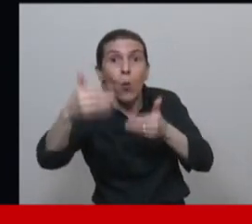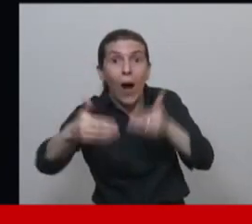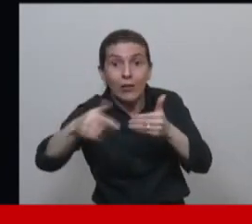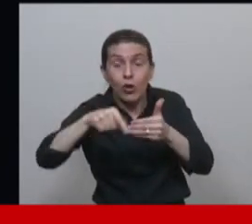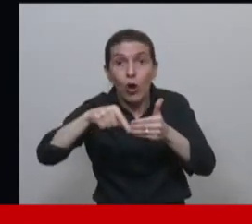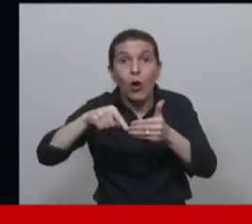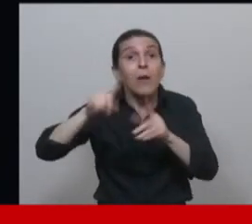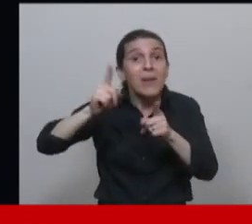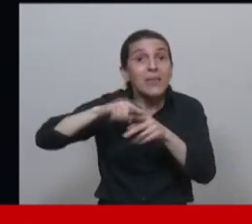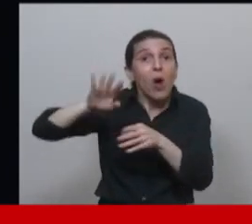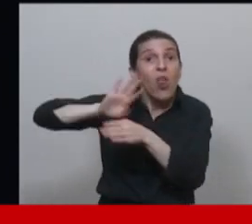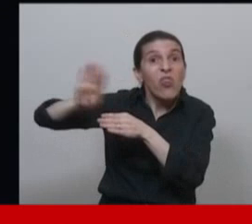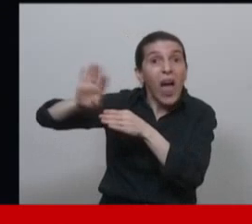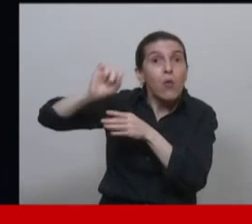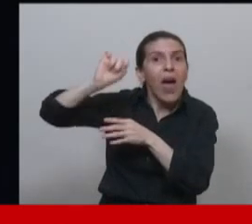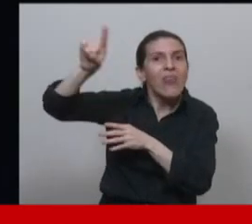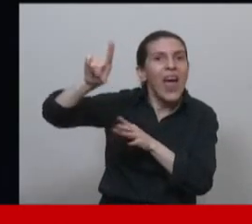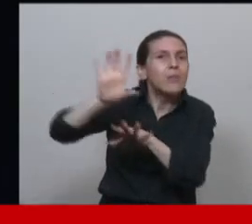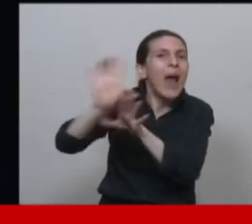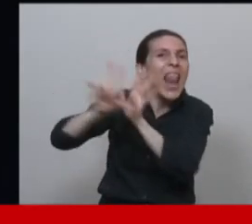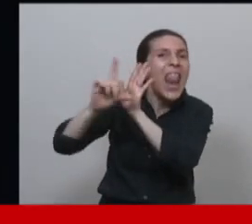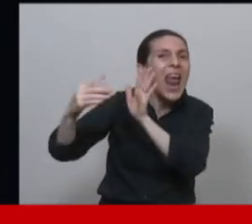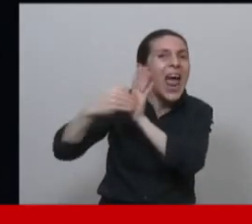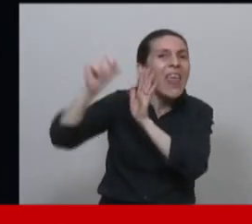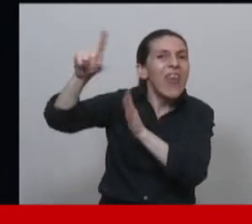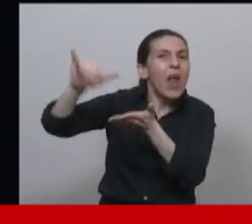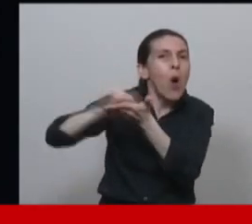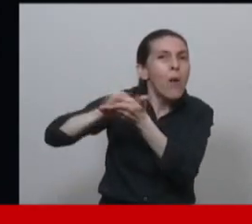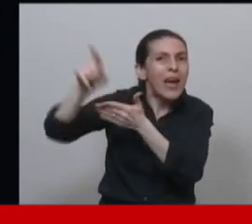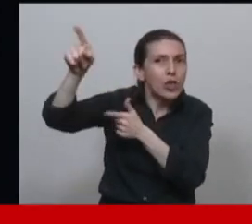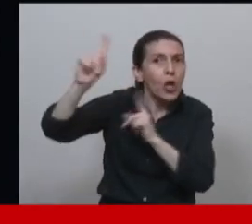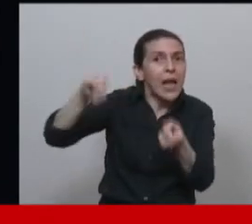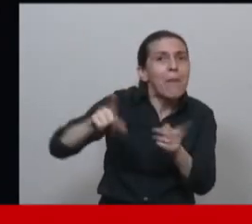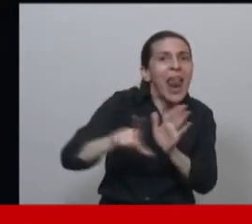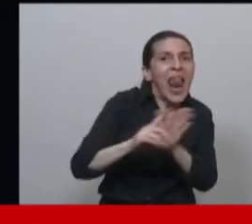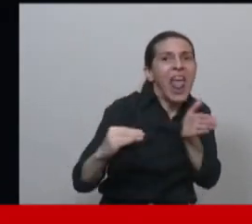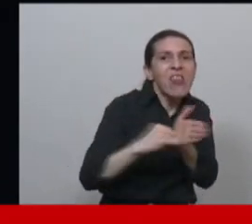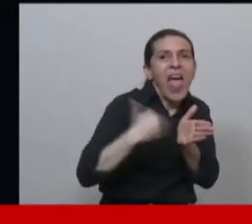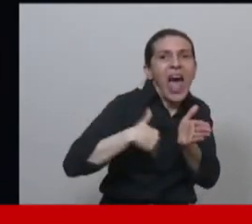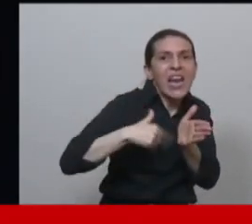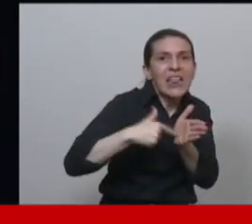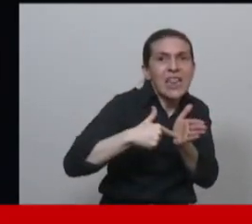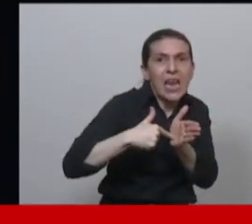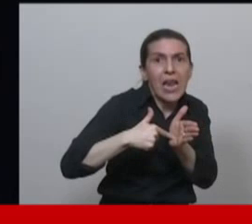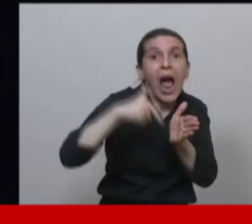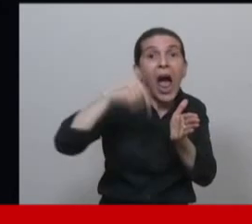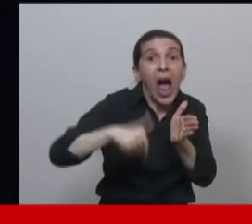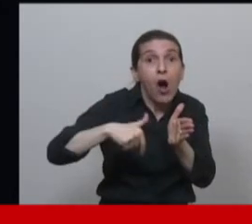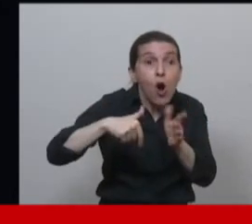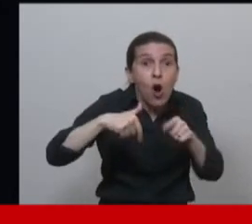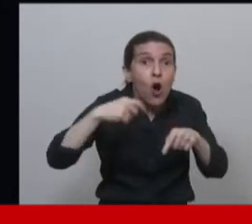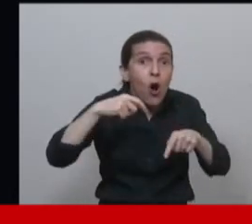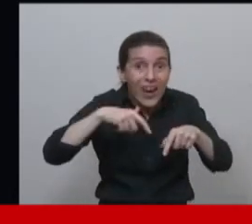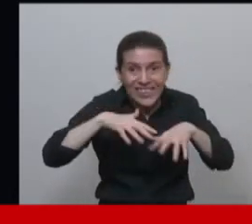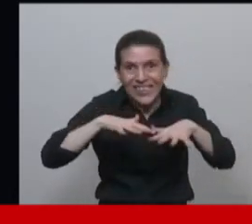deuda denominada bajo la ley de Nueva York como aquella emitida bajo la ley argentina, que en este momento el Congreso